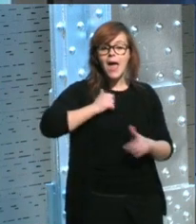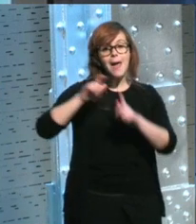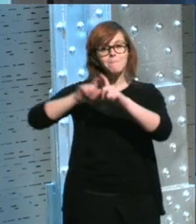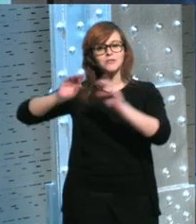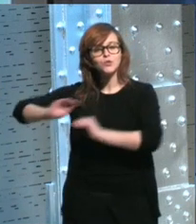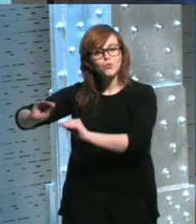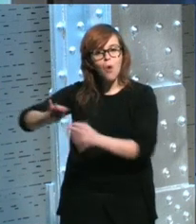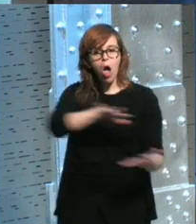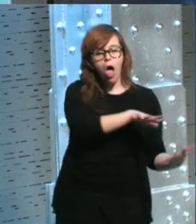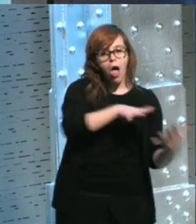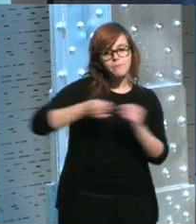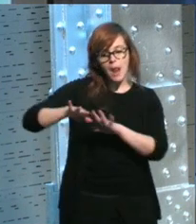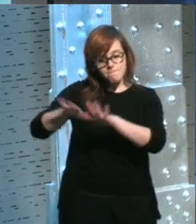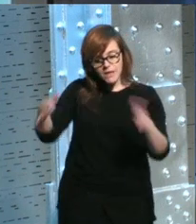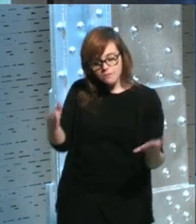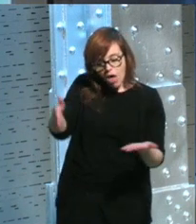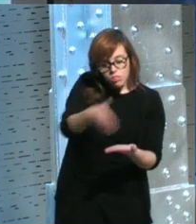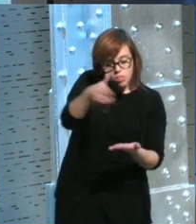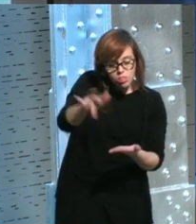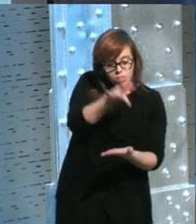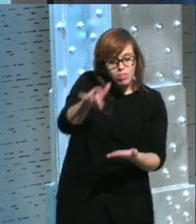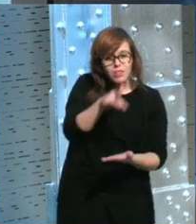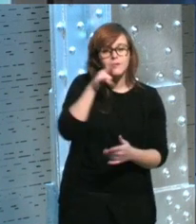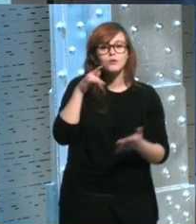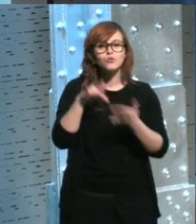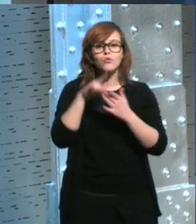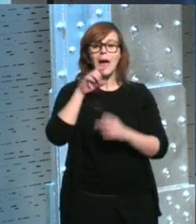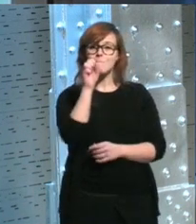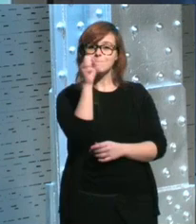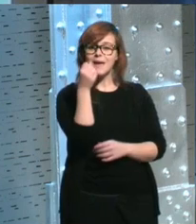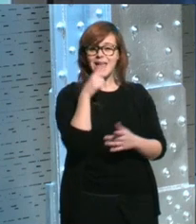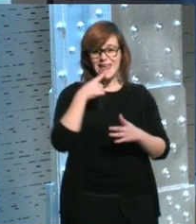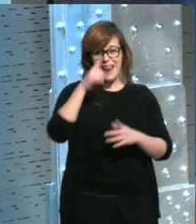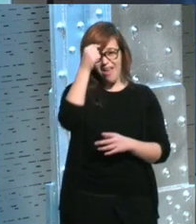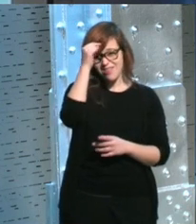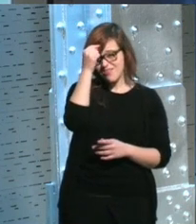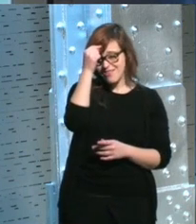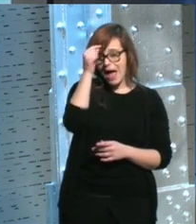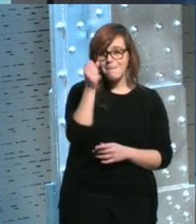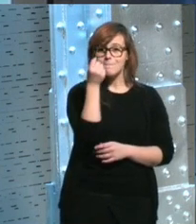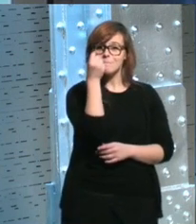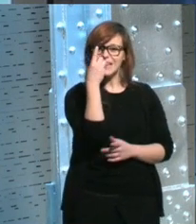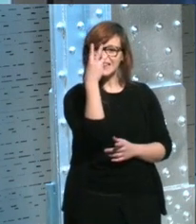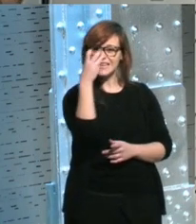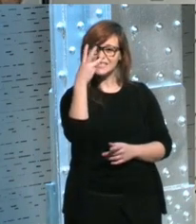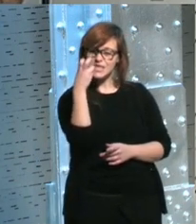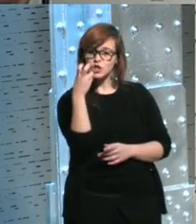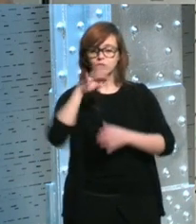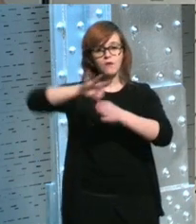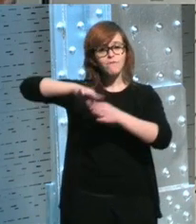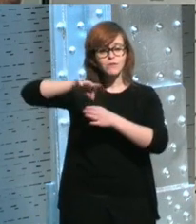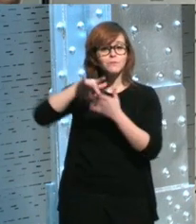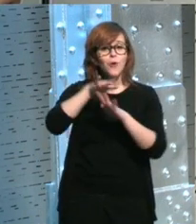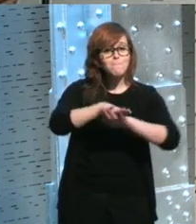cual trabaja, que son 1.300 cafés en la India, pero la mesa costaba